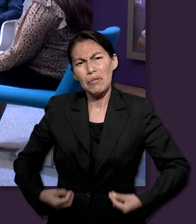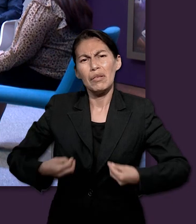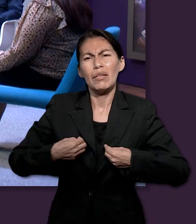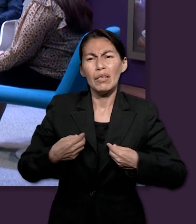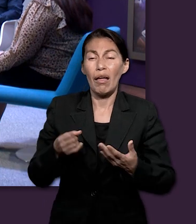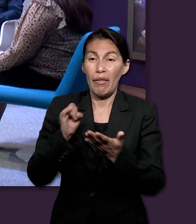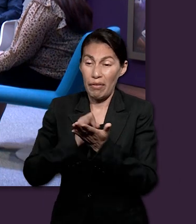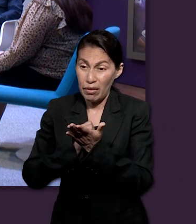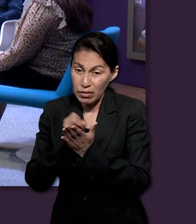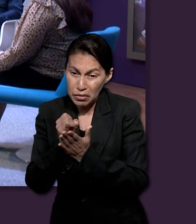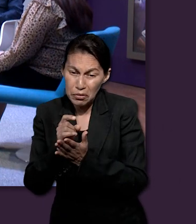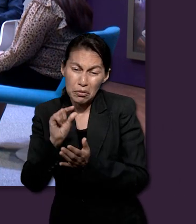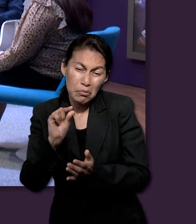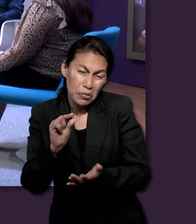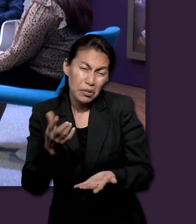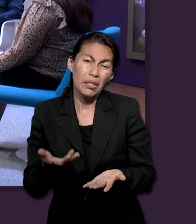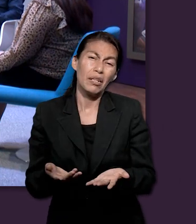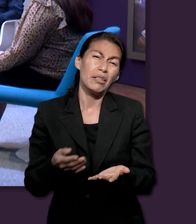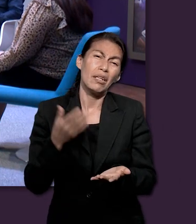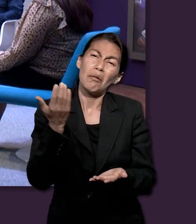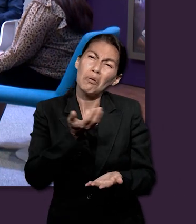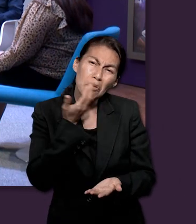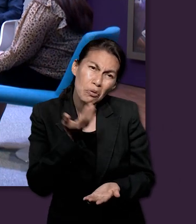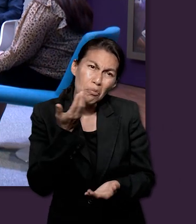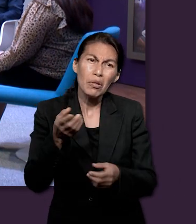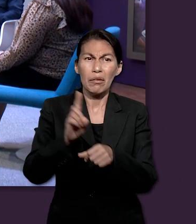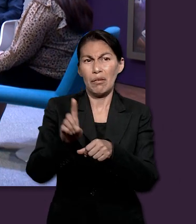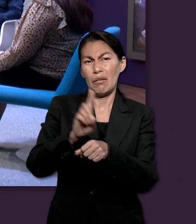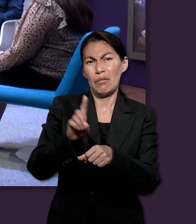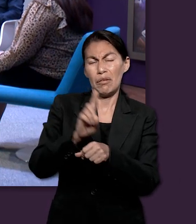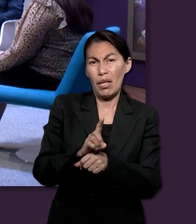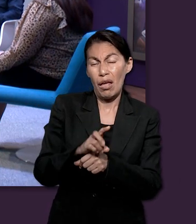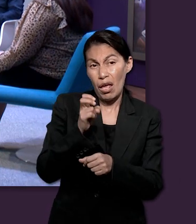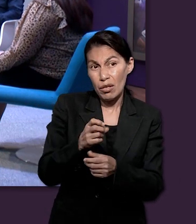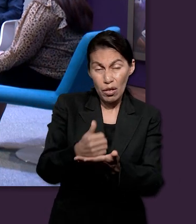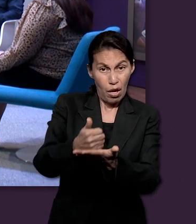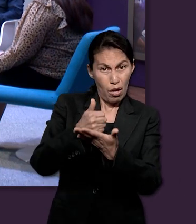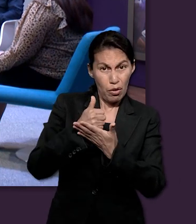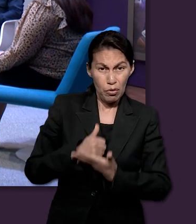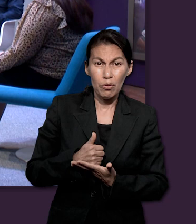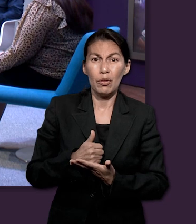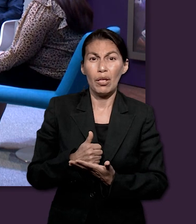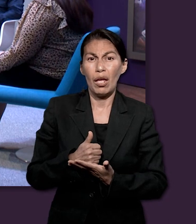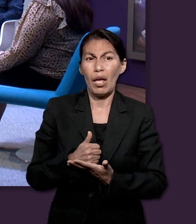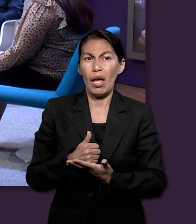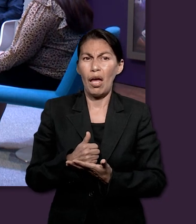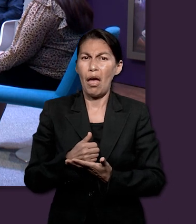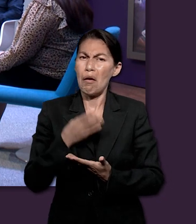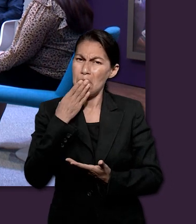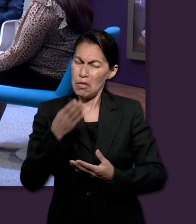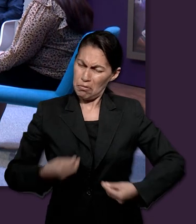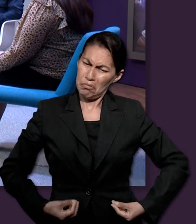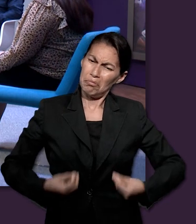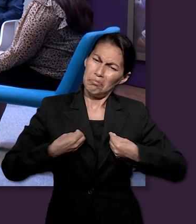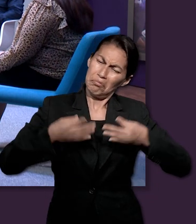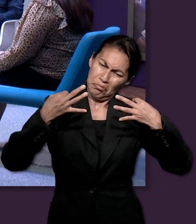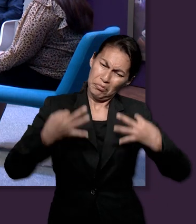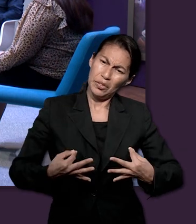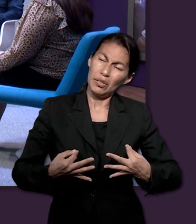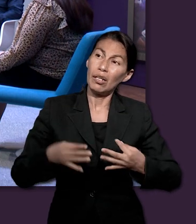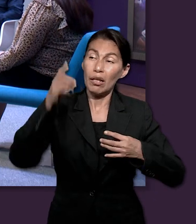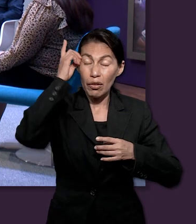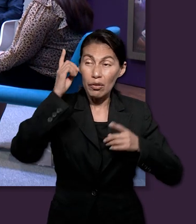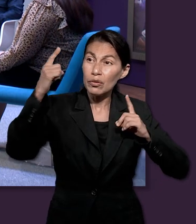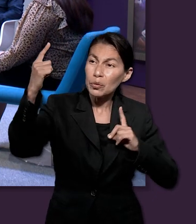día. Cosas que son decisiones pequeñas o decisiones cotidianas que nos pueden ir ayudando a nosotros a tener un mejor estilo